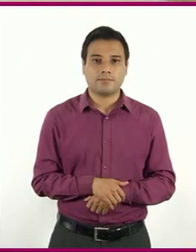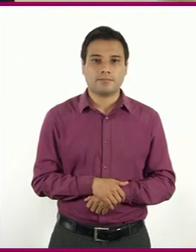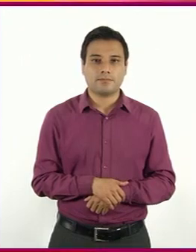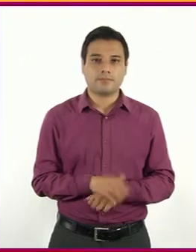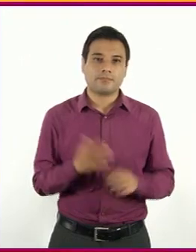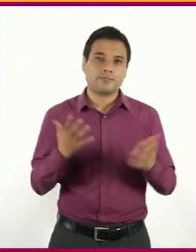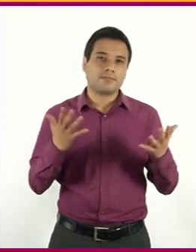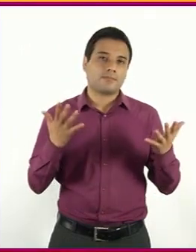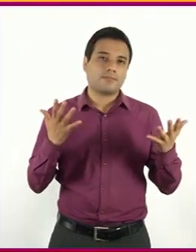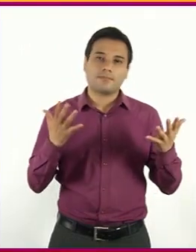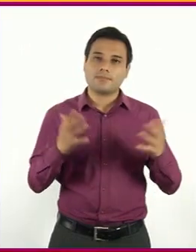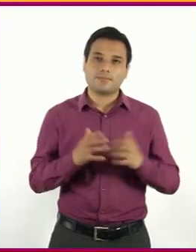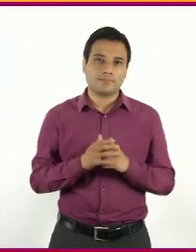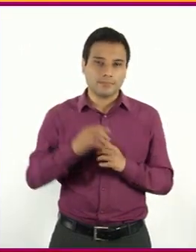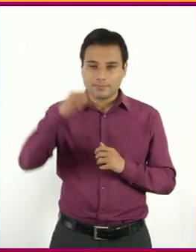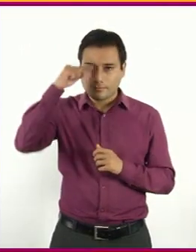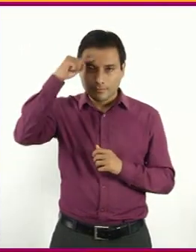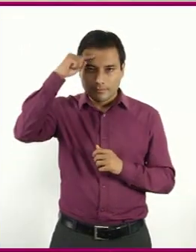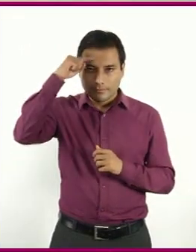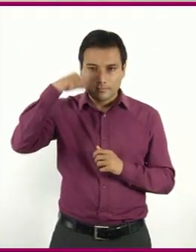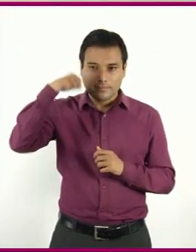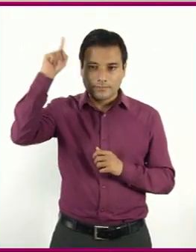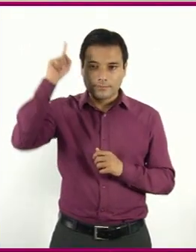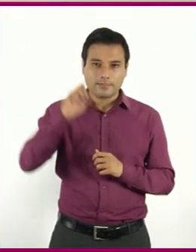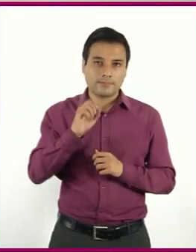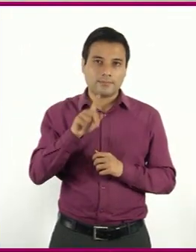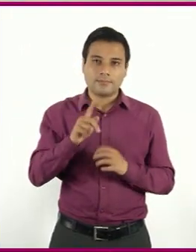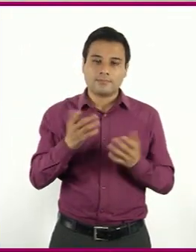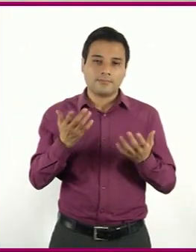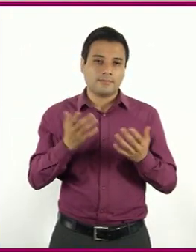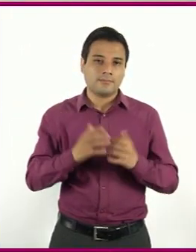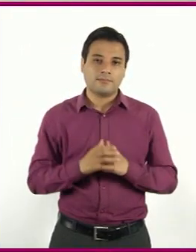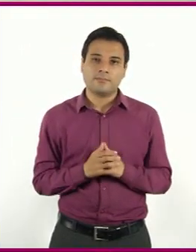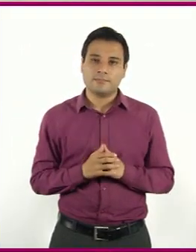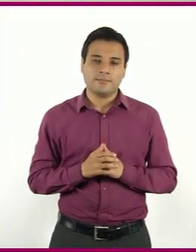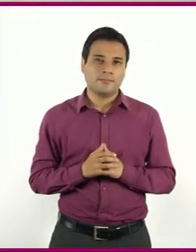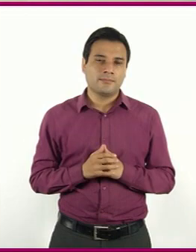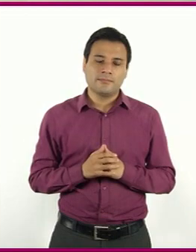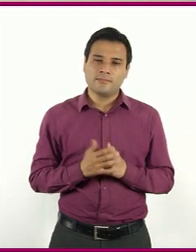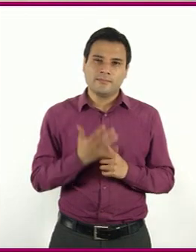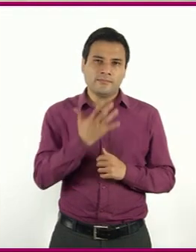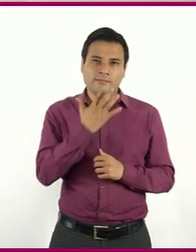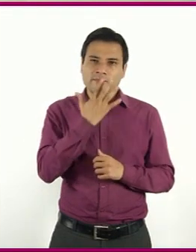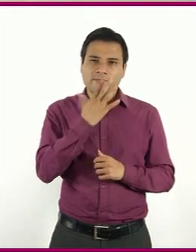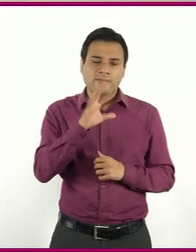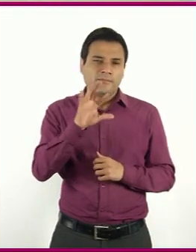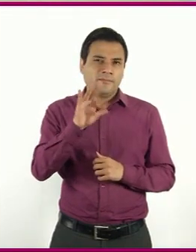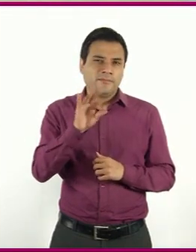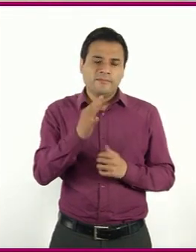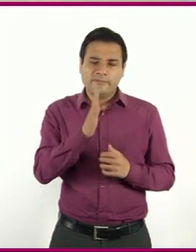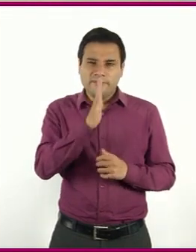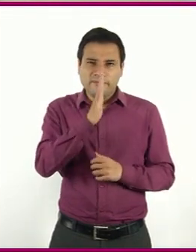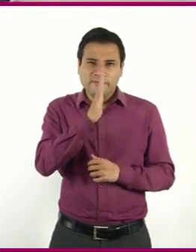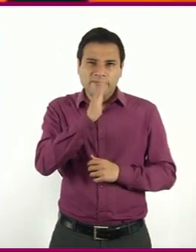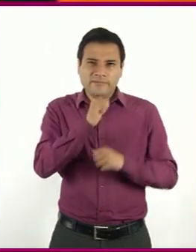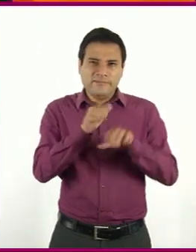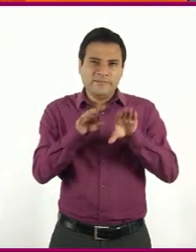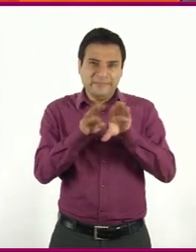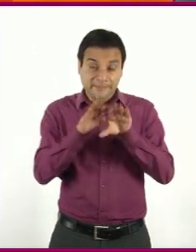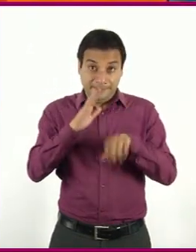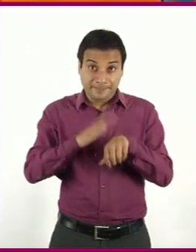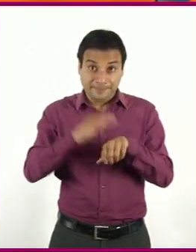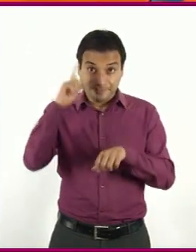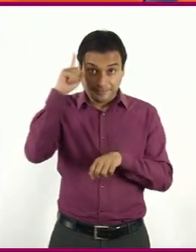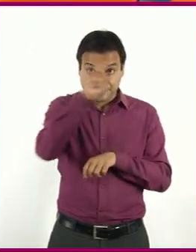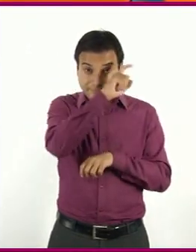Claro que va a ganar. Está maestro. Muy fácil, ¿verdad? Sí, es que está. En lo que llega la pelota, ya, lo hacemos más complicado. Lo voy a hacer aquí. Lo hacemos más